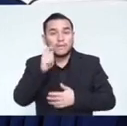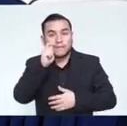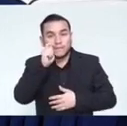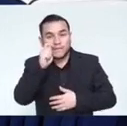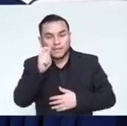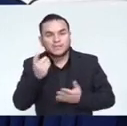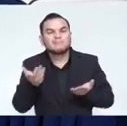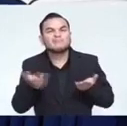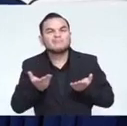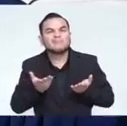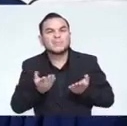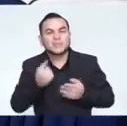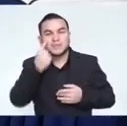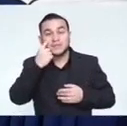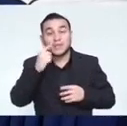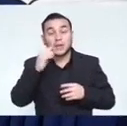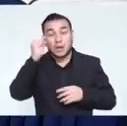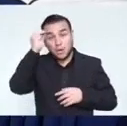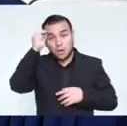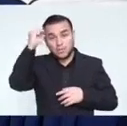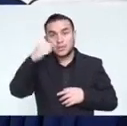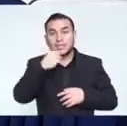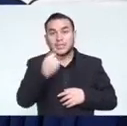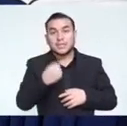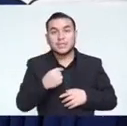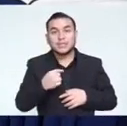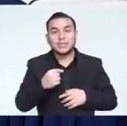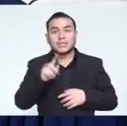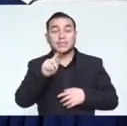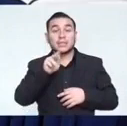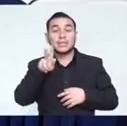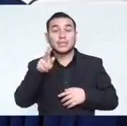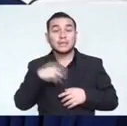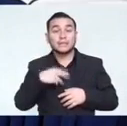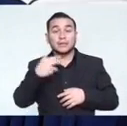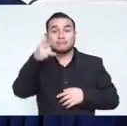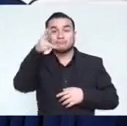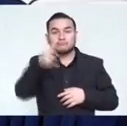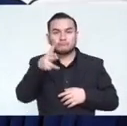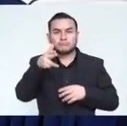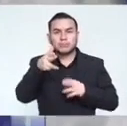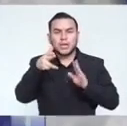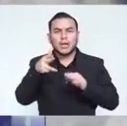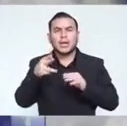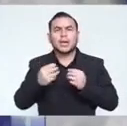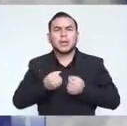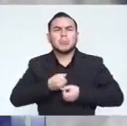ellos eran para la cámara, para el canal que ellos dirigen también.